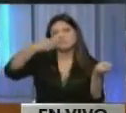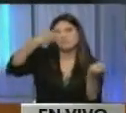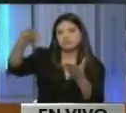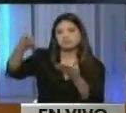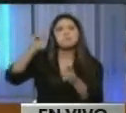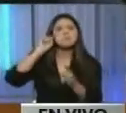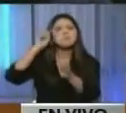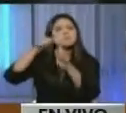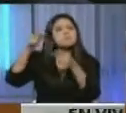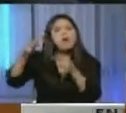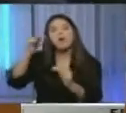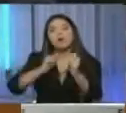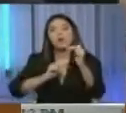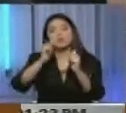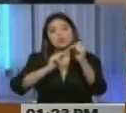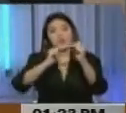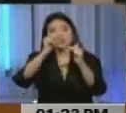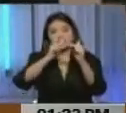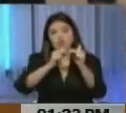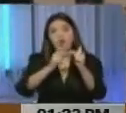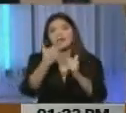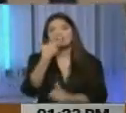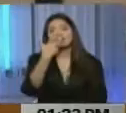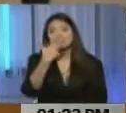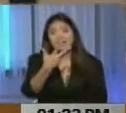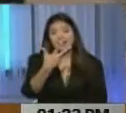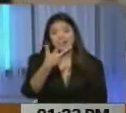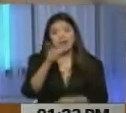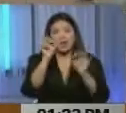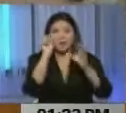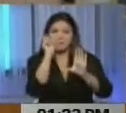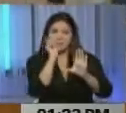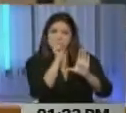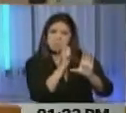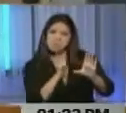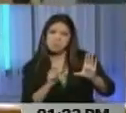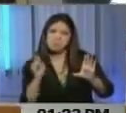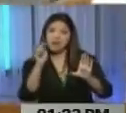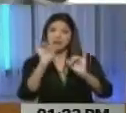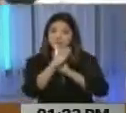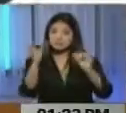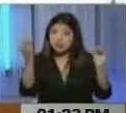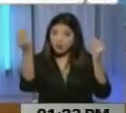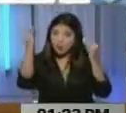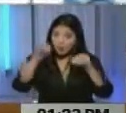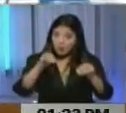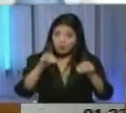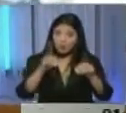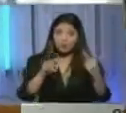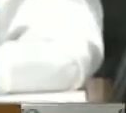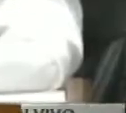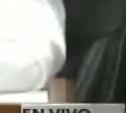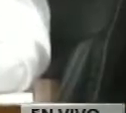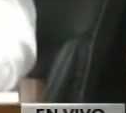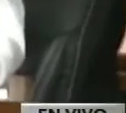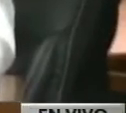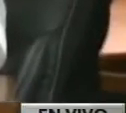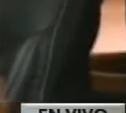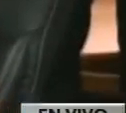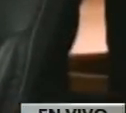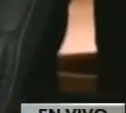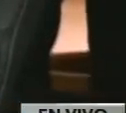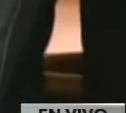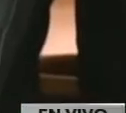a la construcción de 3 monumentos acordados entre el Gobierno Nacional y las FARC.